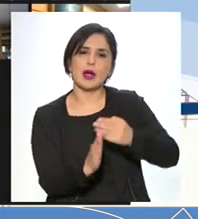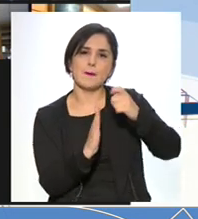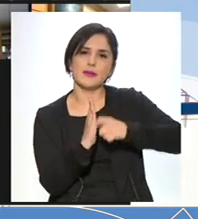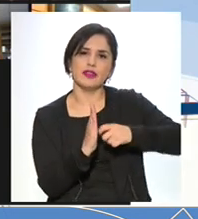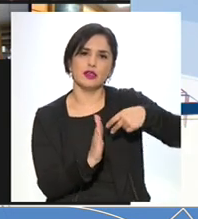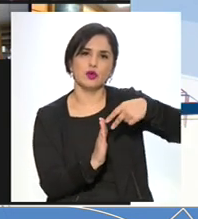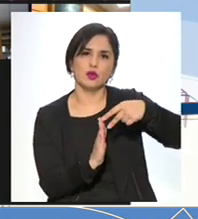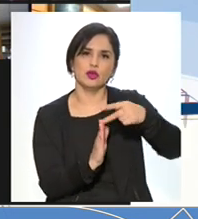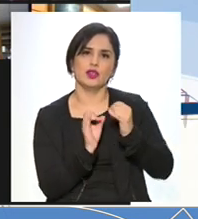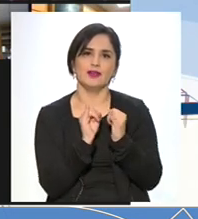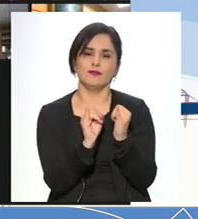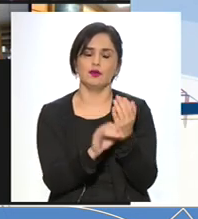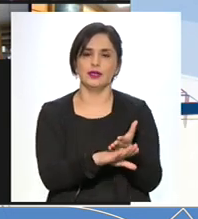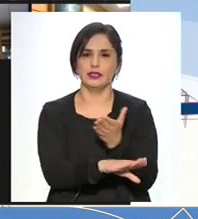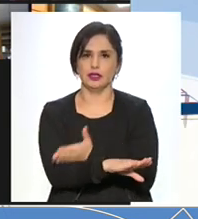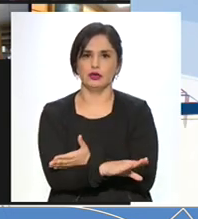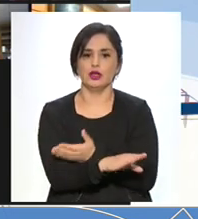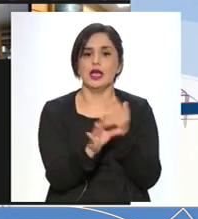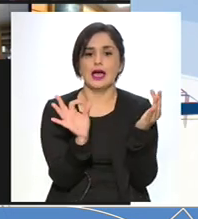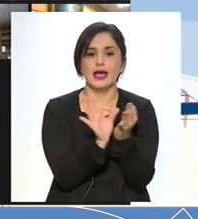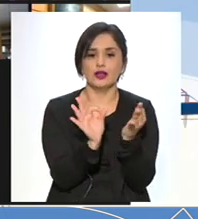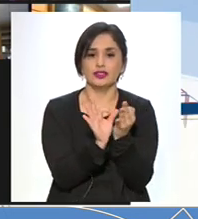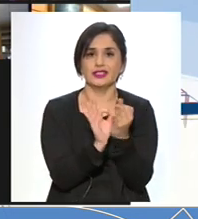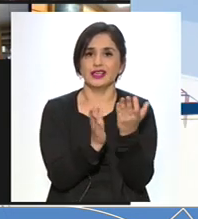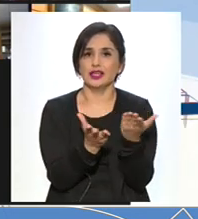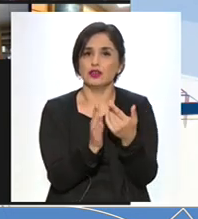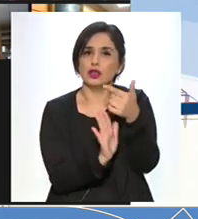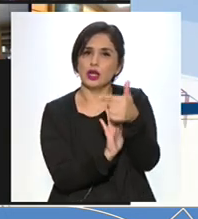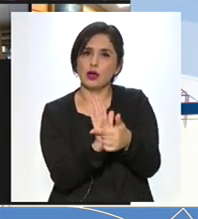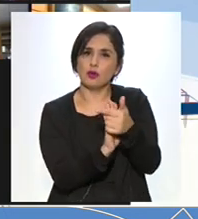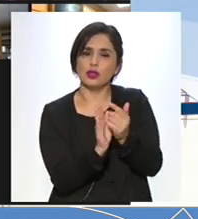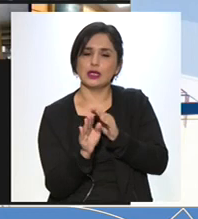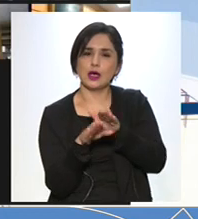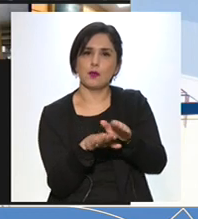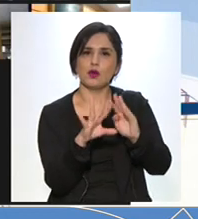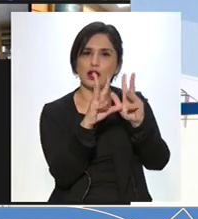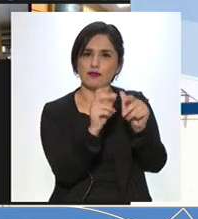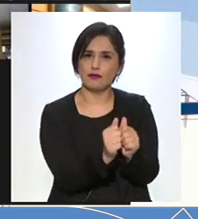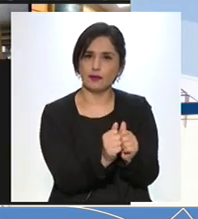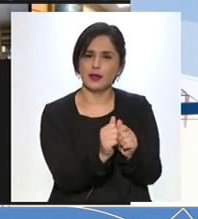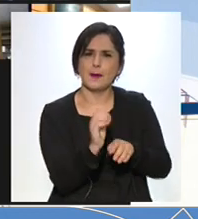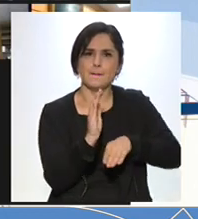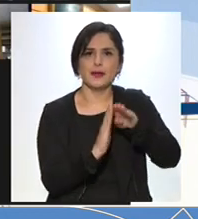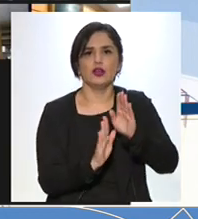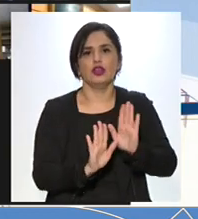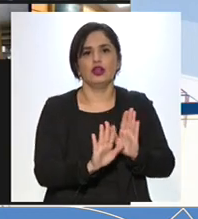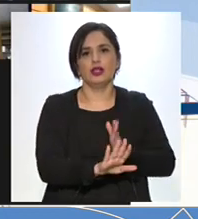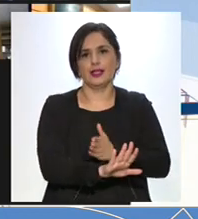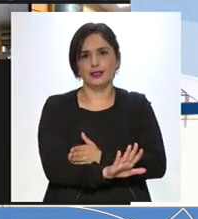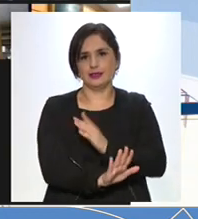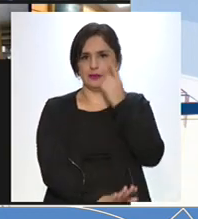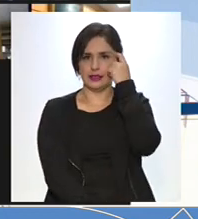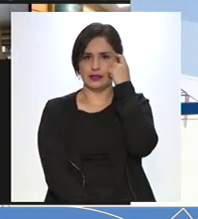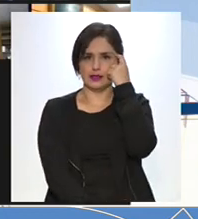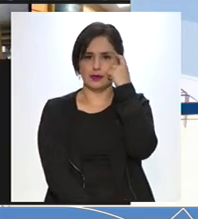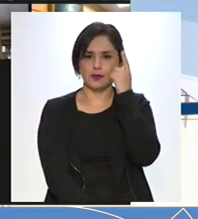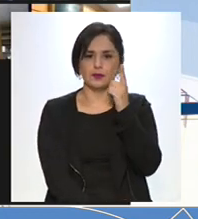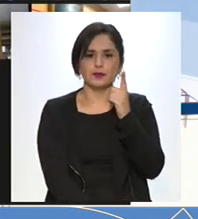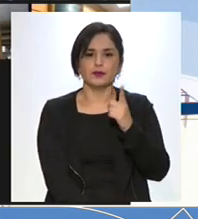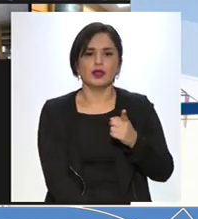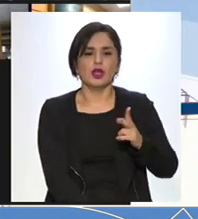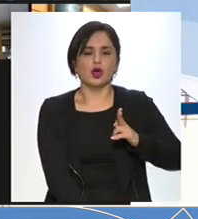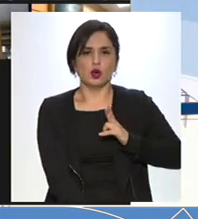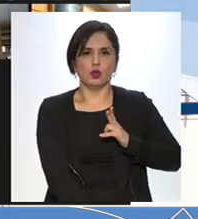informe anterior, sugiriendo que el efecto de las políticas de apoyo a los hogares está siendo mayor que lo esperado. Destaca el comportamiento del